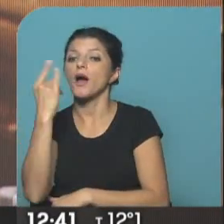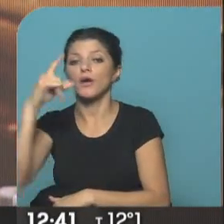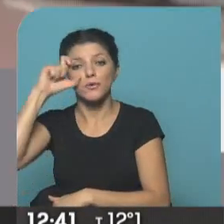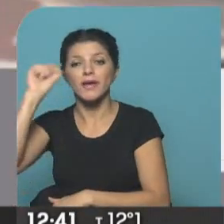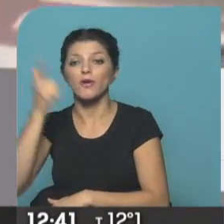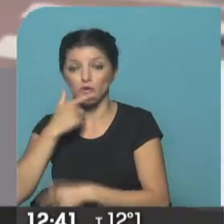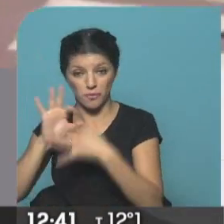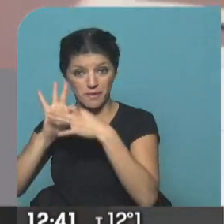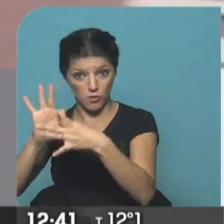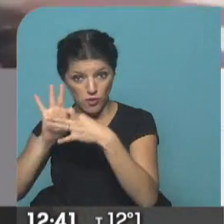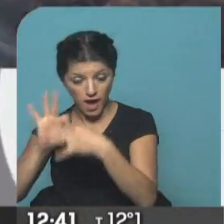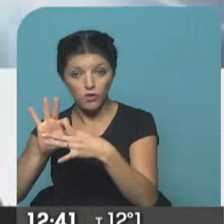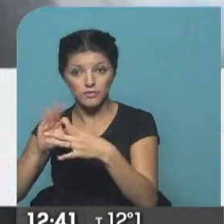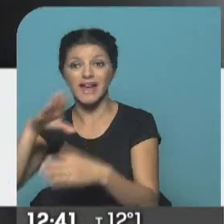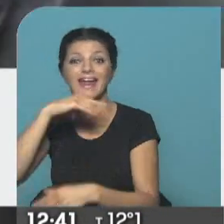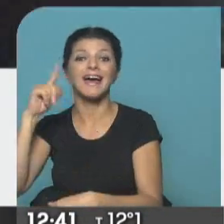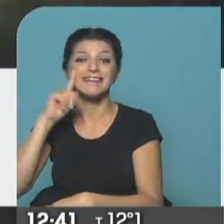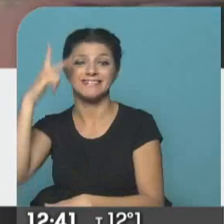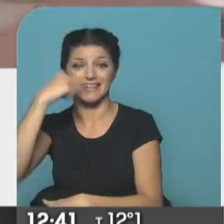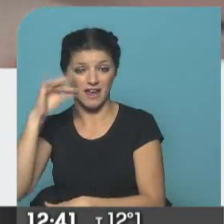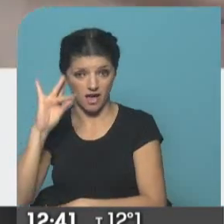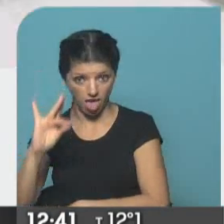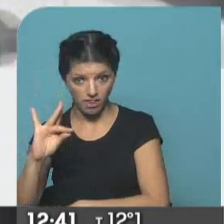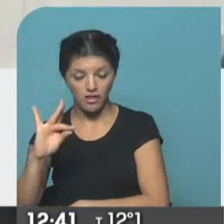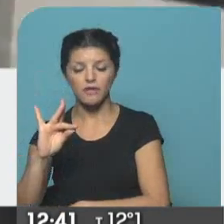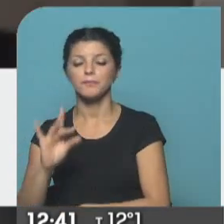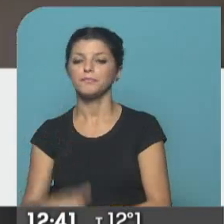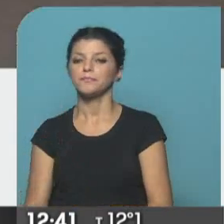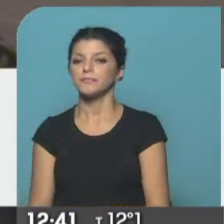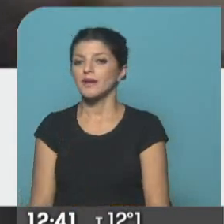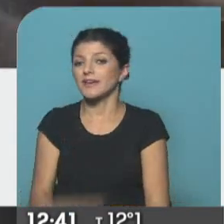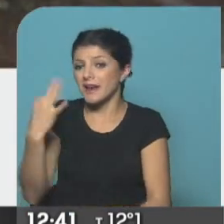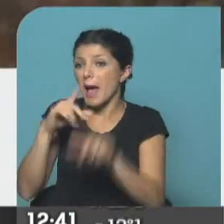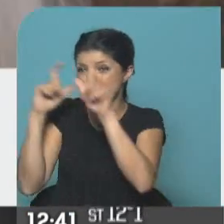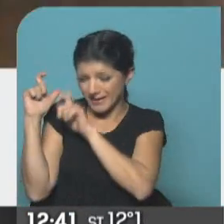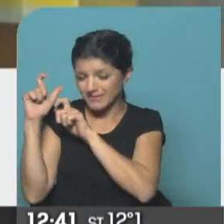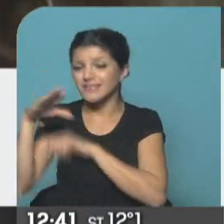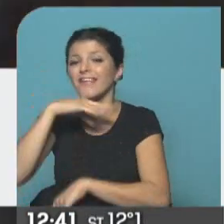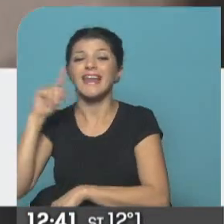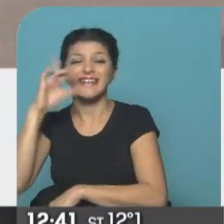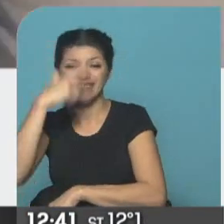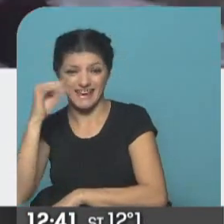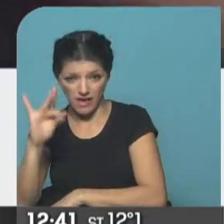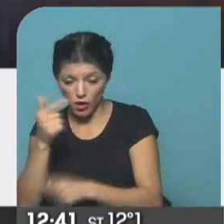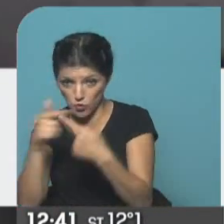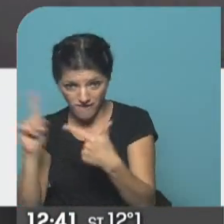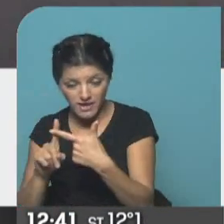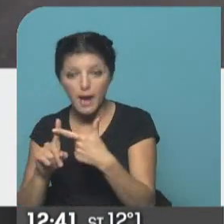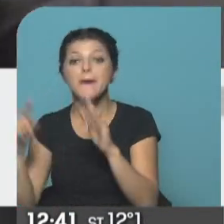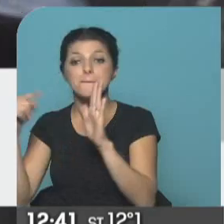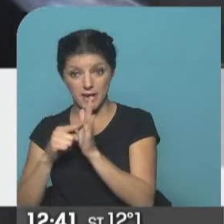al yihadismo, que en realidad no tenían experiencia yihadista, pero sin embargo